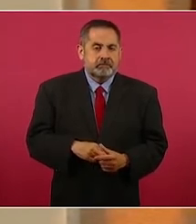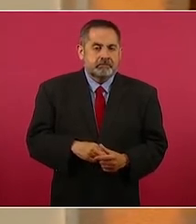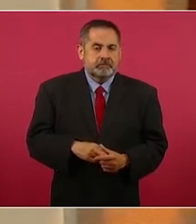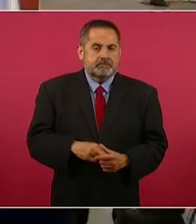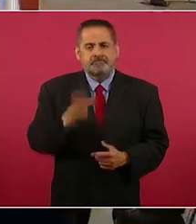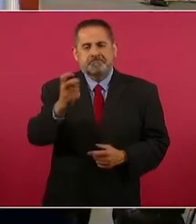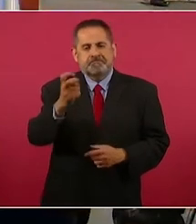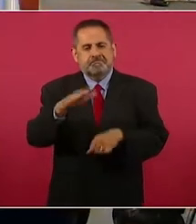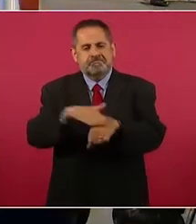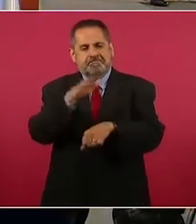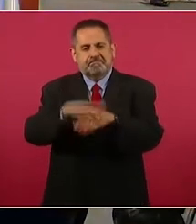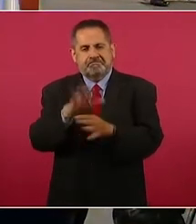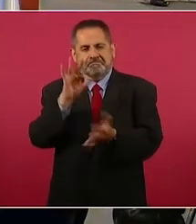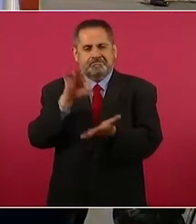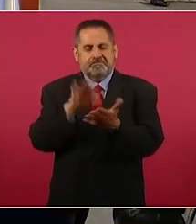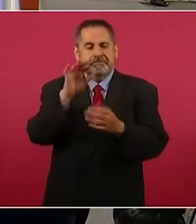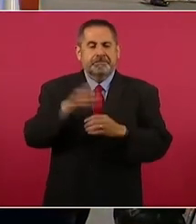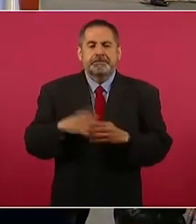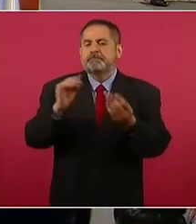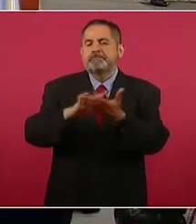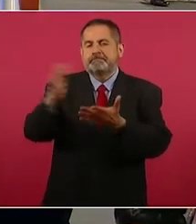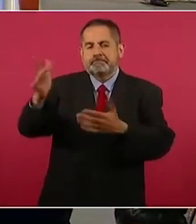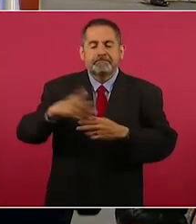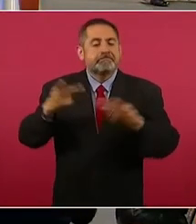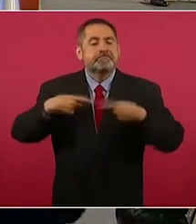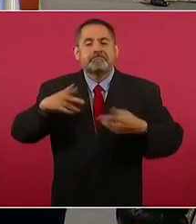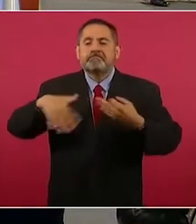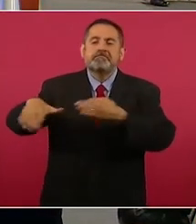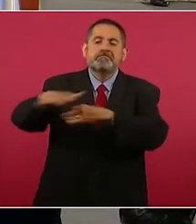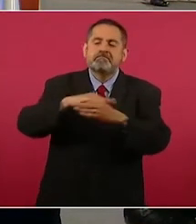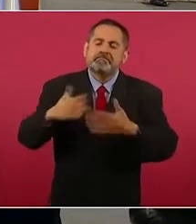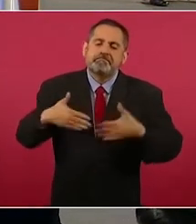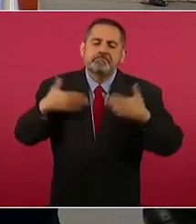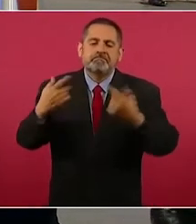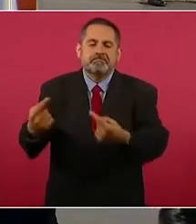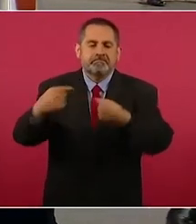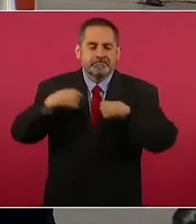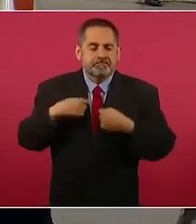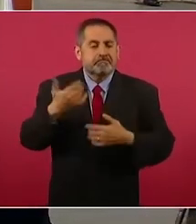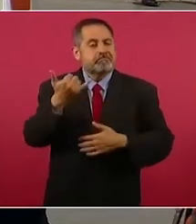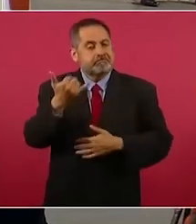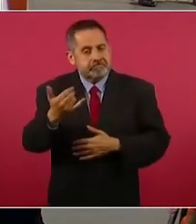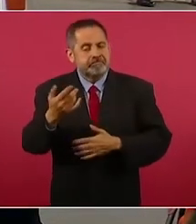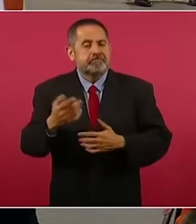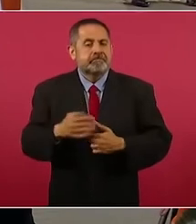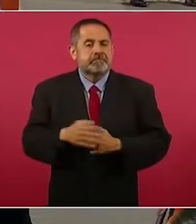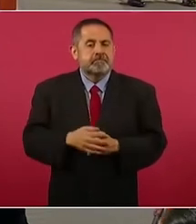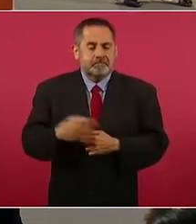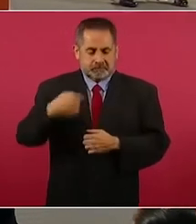Así estamos. Muchas gracias a la gente por la confianza y nunca,